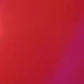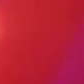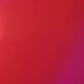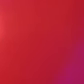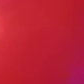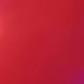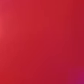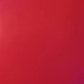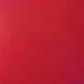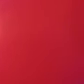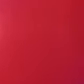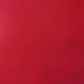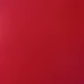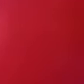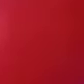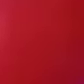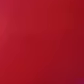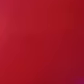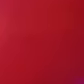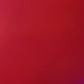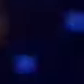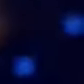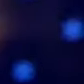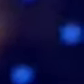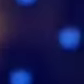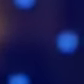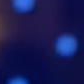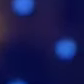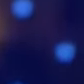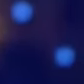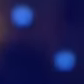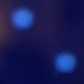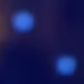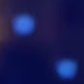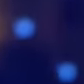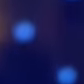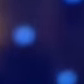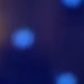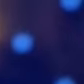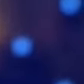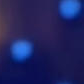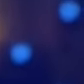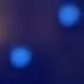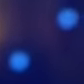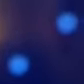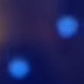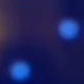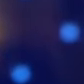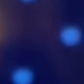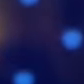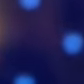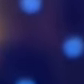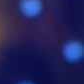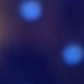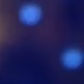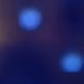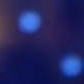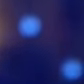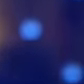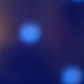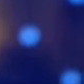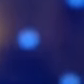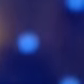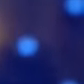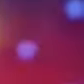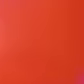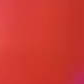los militares? Los militares tienen un rol que cumplir en la frontera, sin lugar a dudas. El trabajo que hace la PDI va a seguir, entonces voy a con militares. Le quiero preguntar si